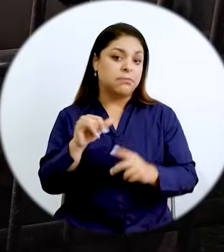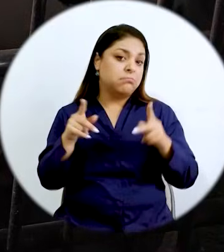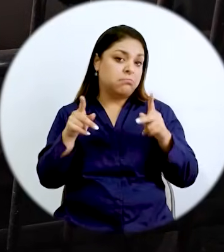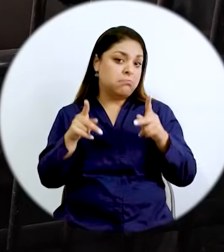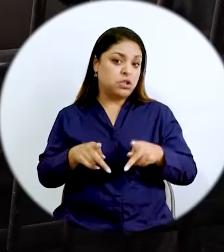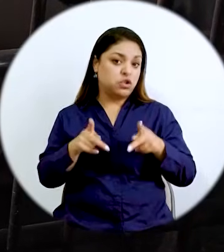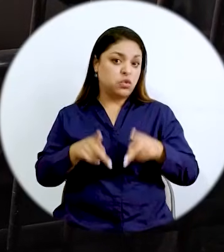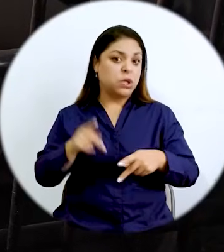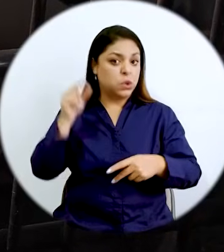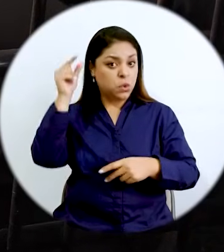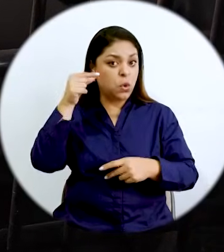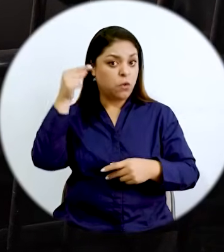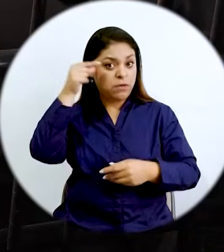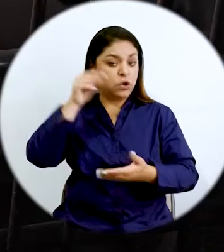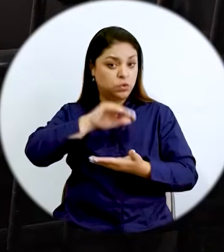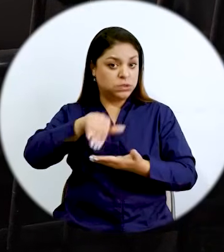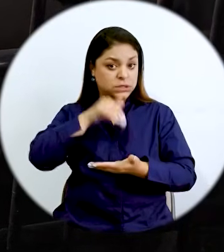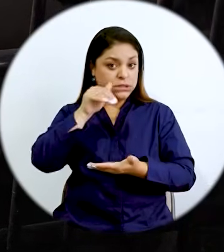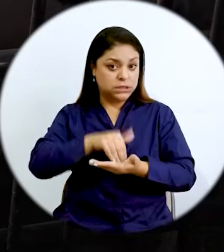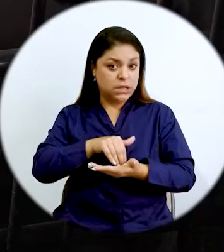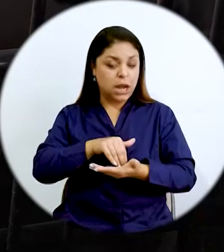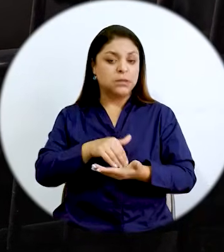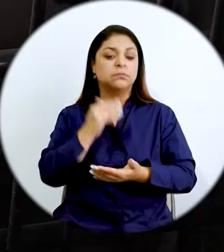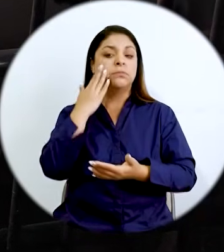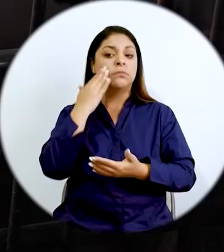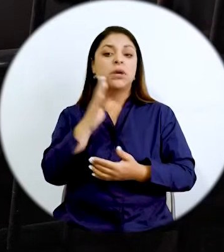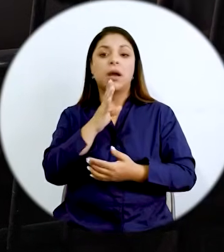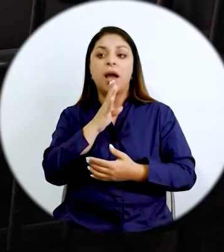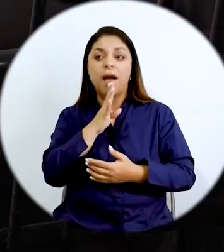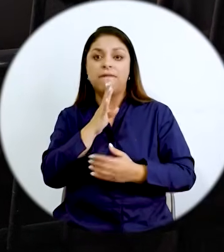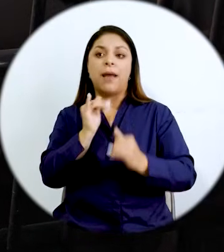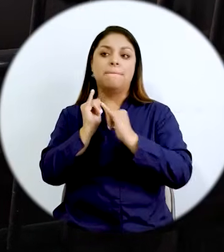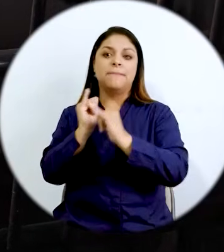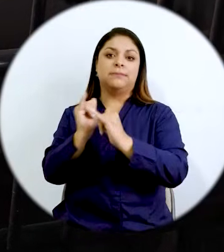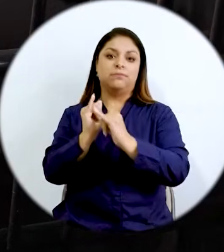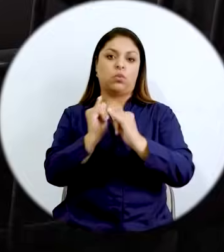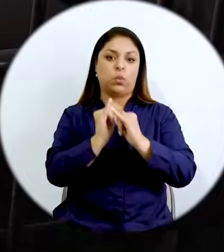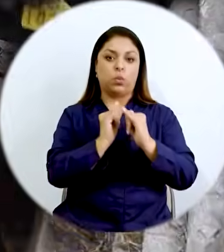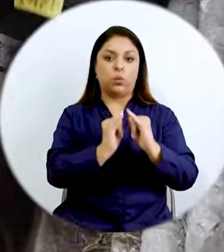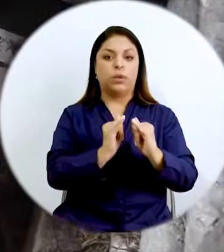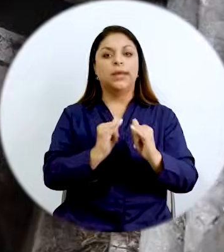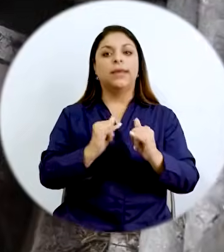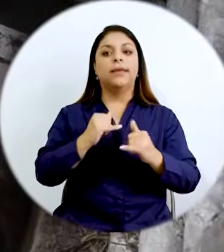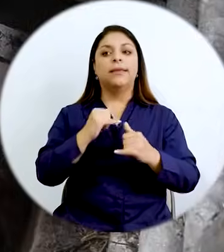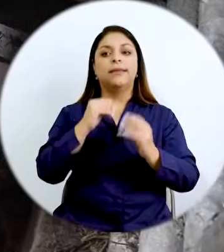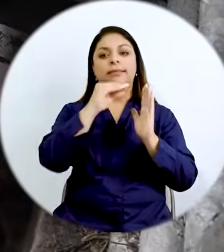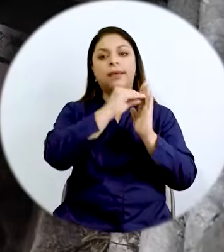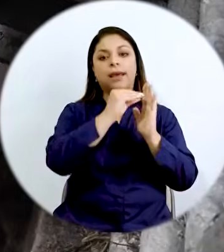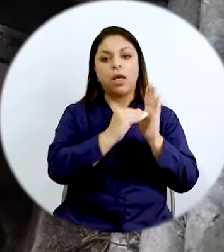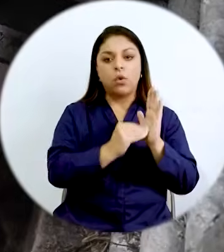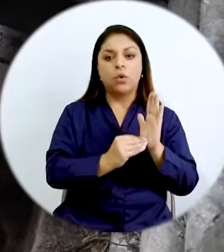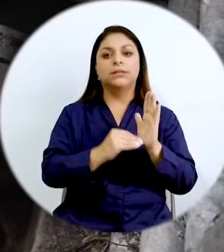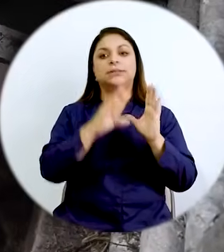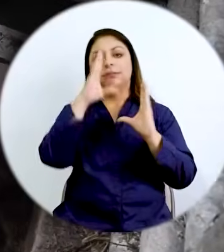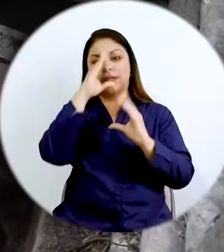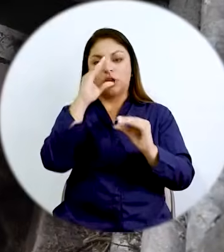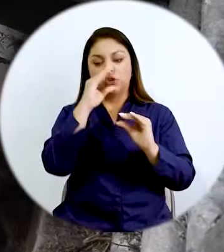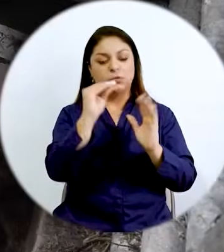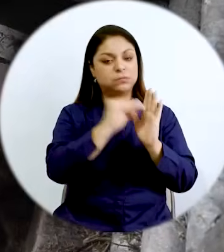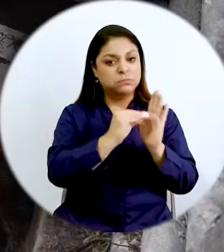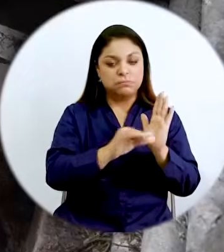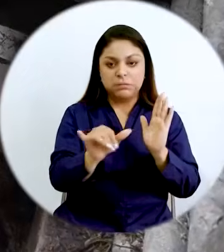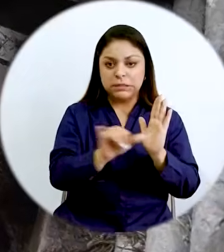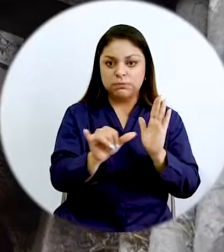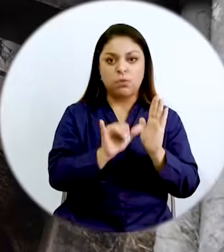hasta personas del gobierno central, porque hablamos como de los mismos indicadores, hablamos de los mismos datos, hablamos